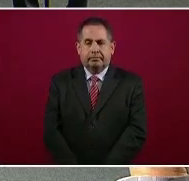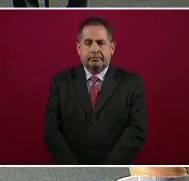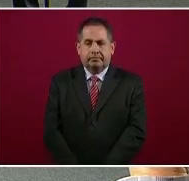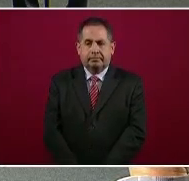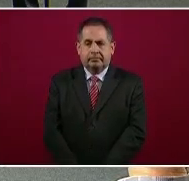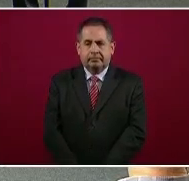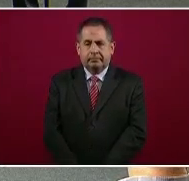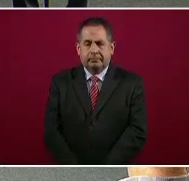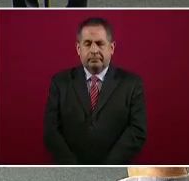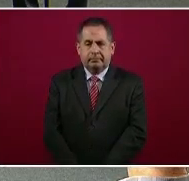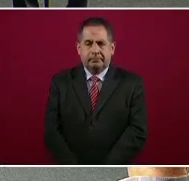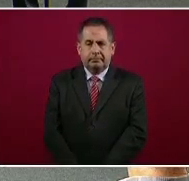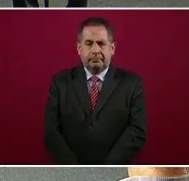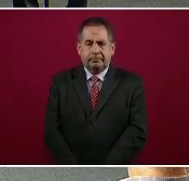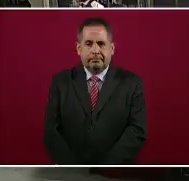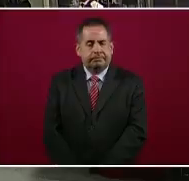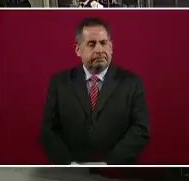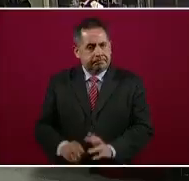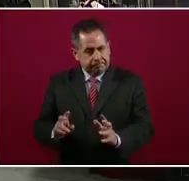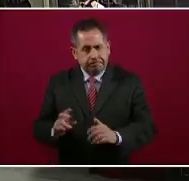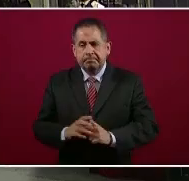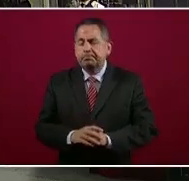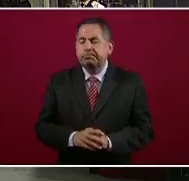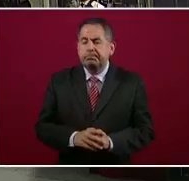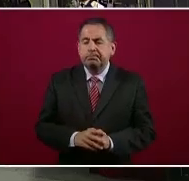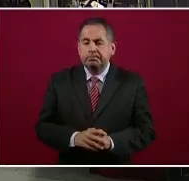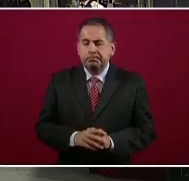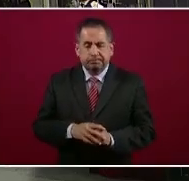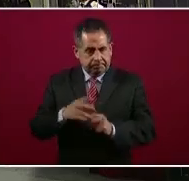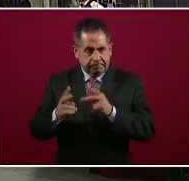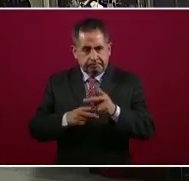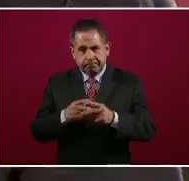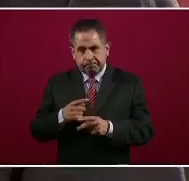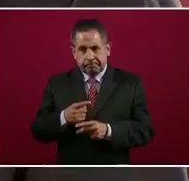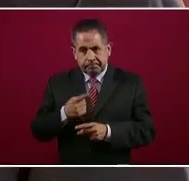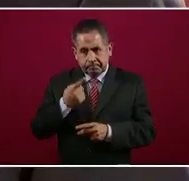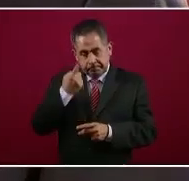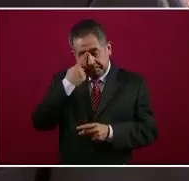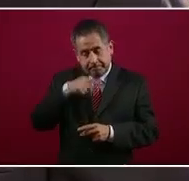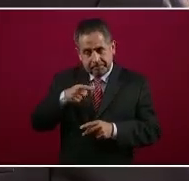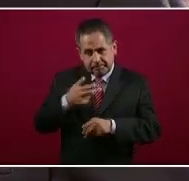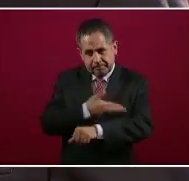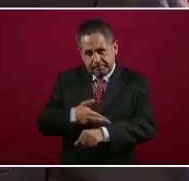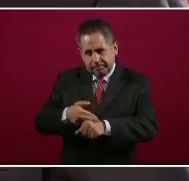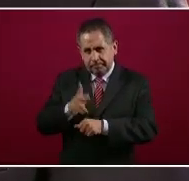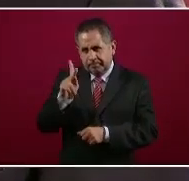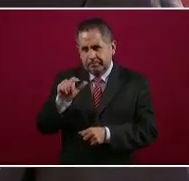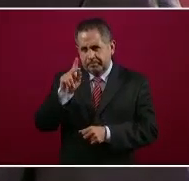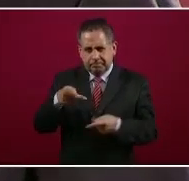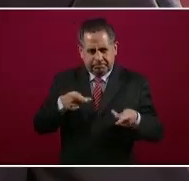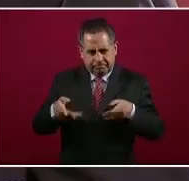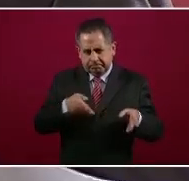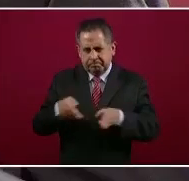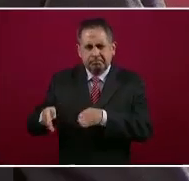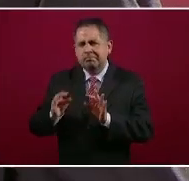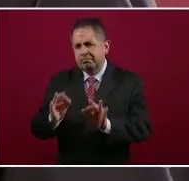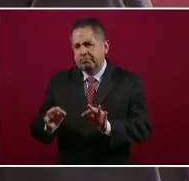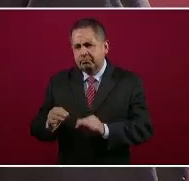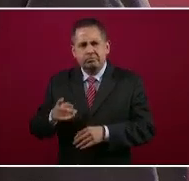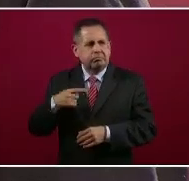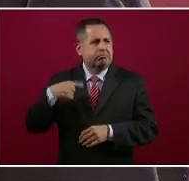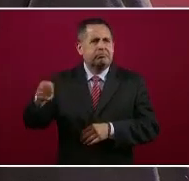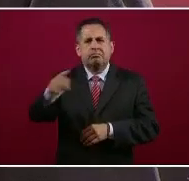semana a s llevar a cabo un plan con ese propósito y que nos